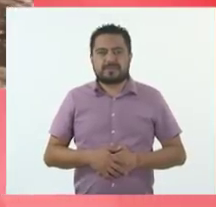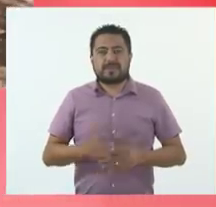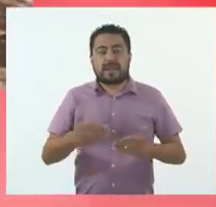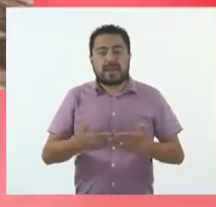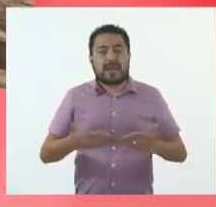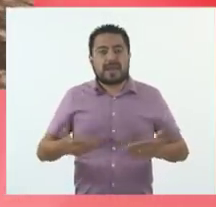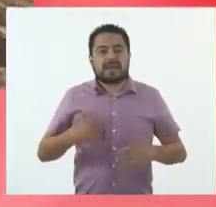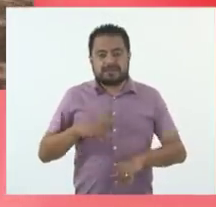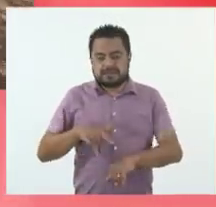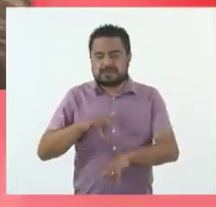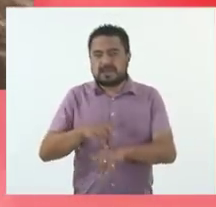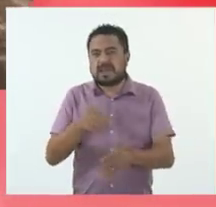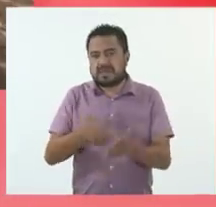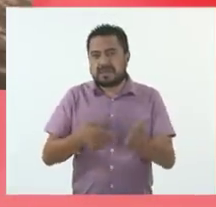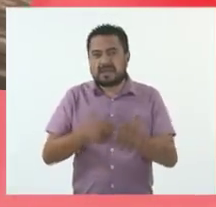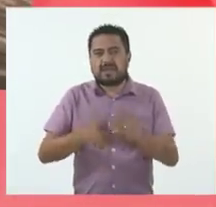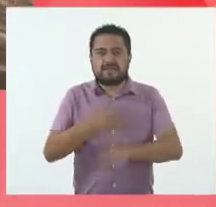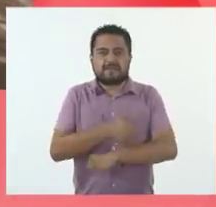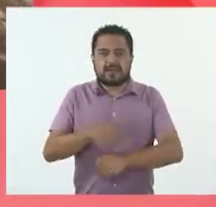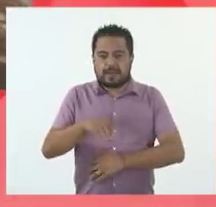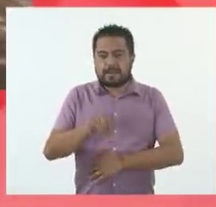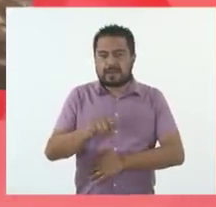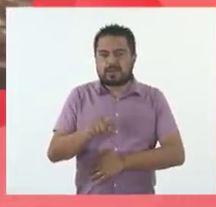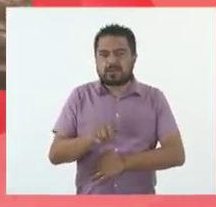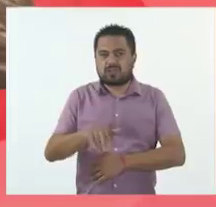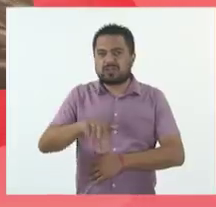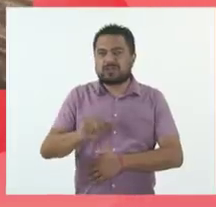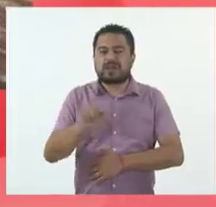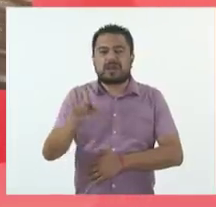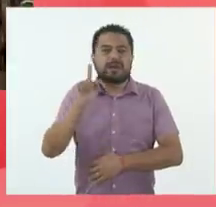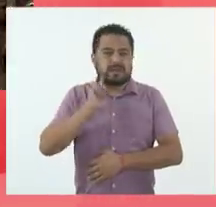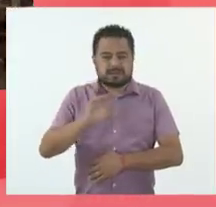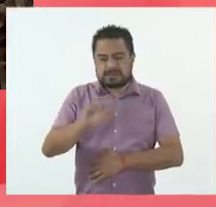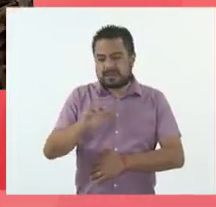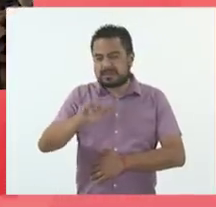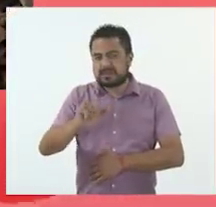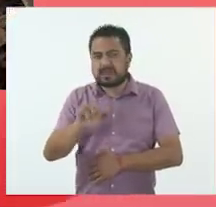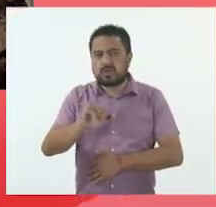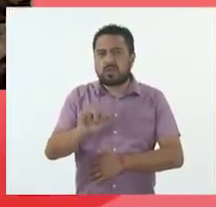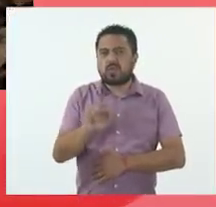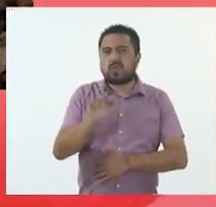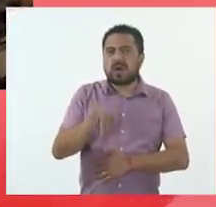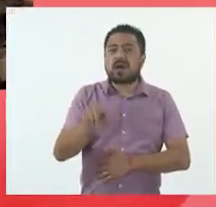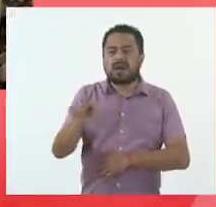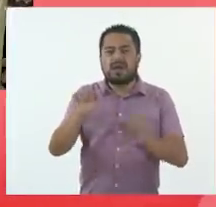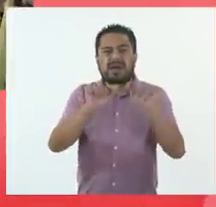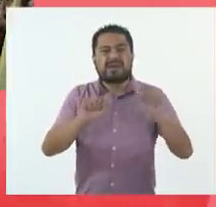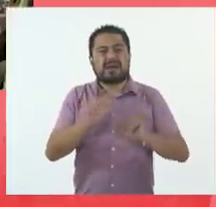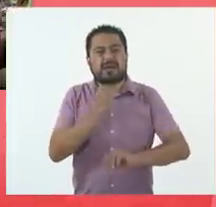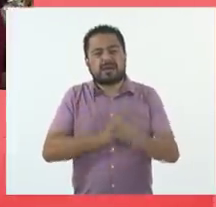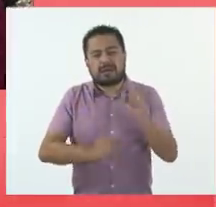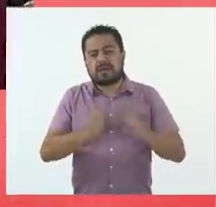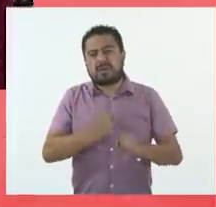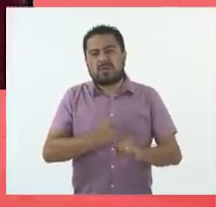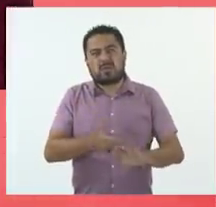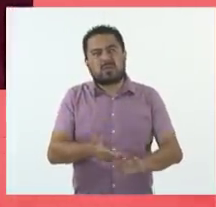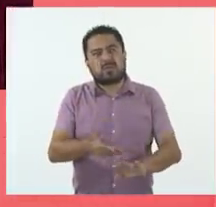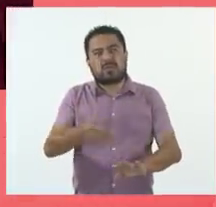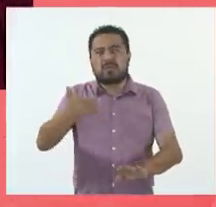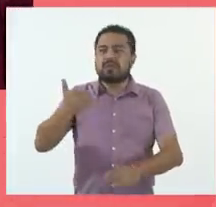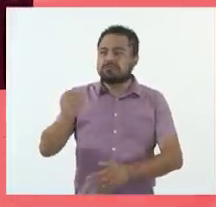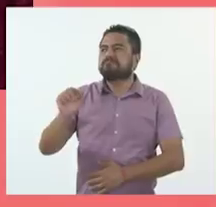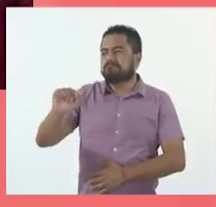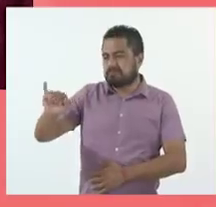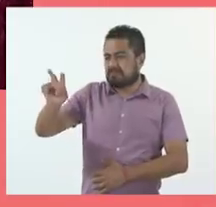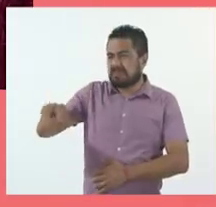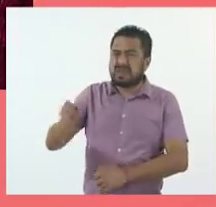Ahora estamos en el taller de la familia Mendoza y están conmigo la señora Ceci y el señor Juan. El señor Juan es artesano de hace muchos años, ¿verdad, don Juan? Exactamente,